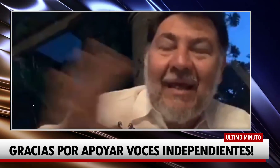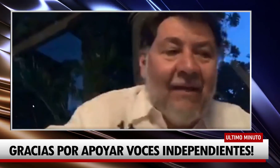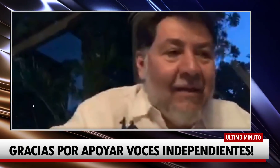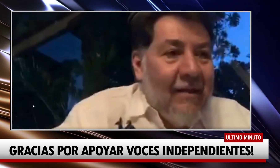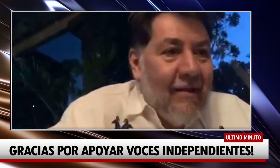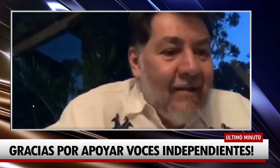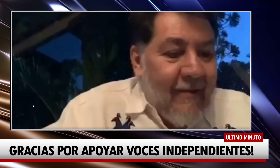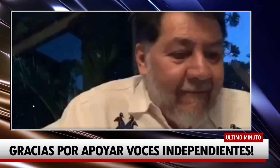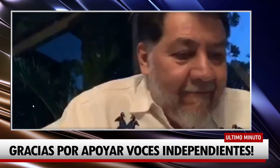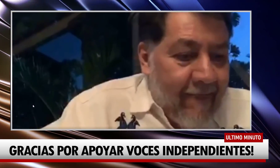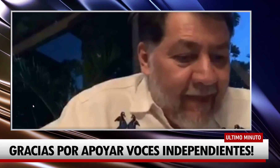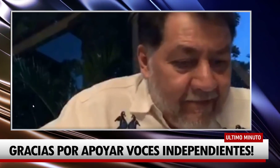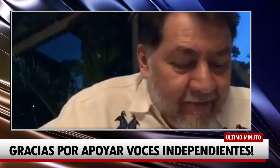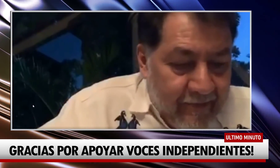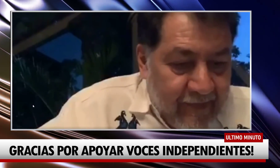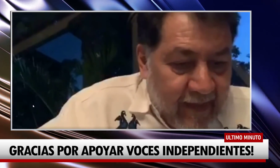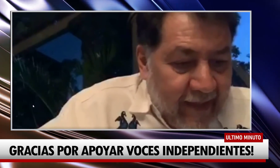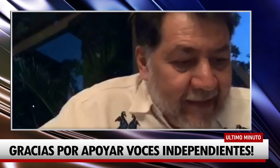tranquila